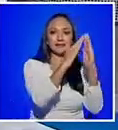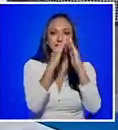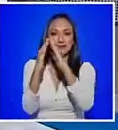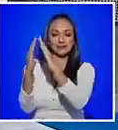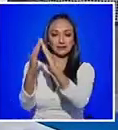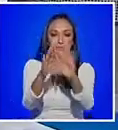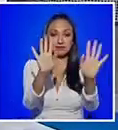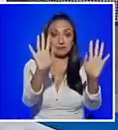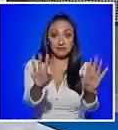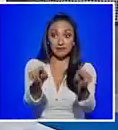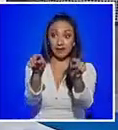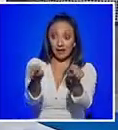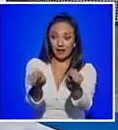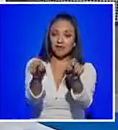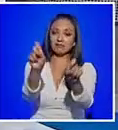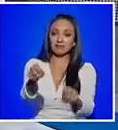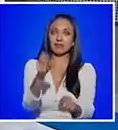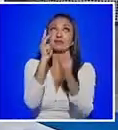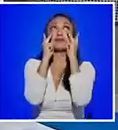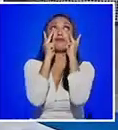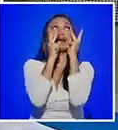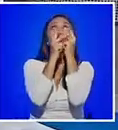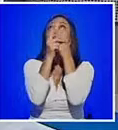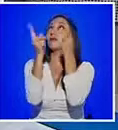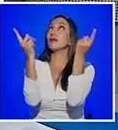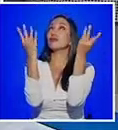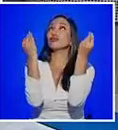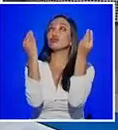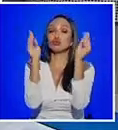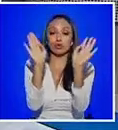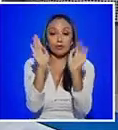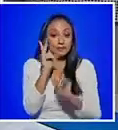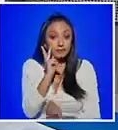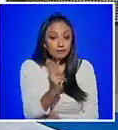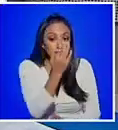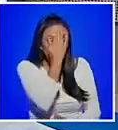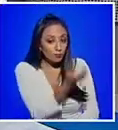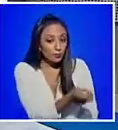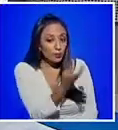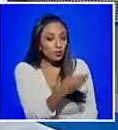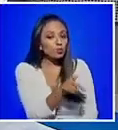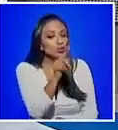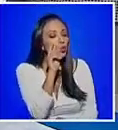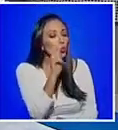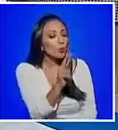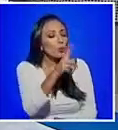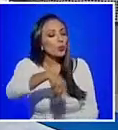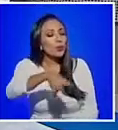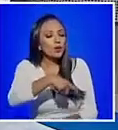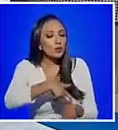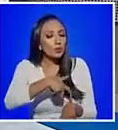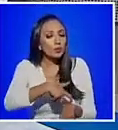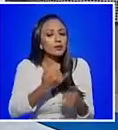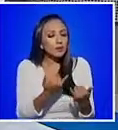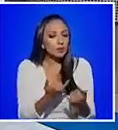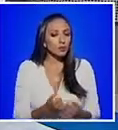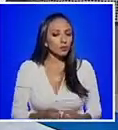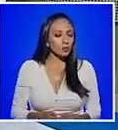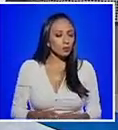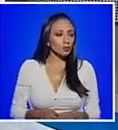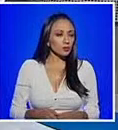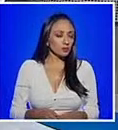este panorama está presente, persiste. Carla, buenos días. ¿Qué puedes mostrarnos a esta hora de la mañana?